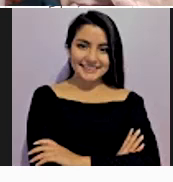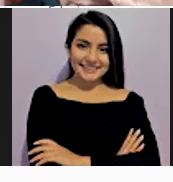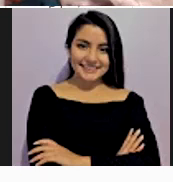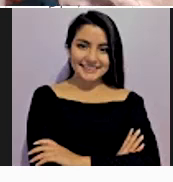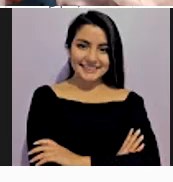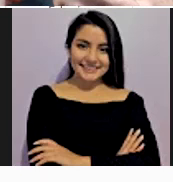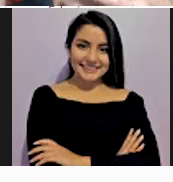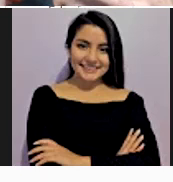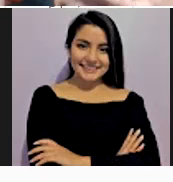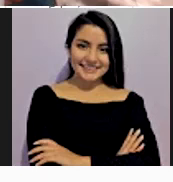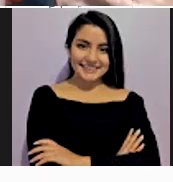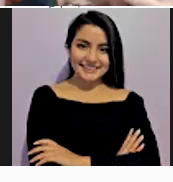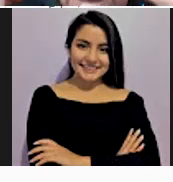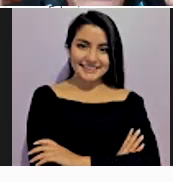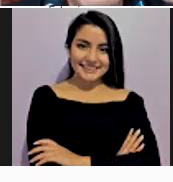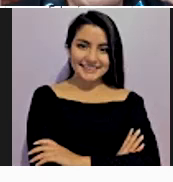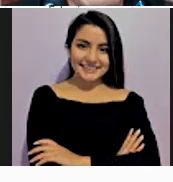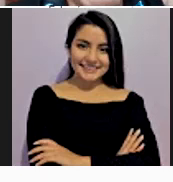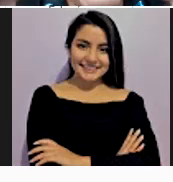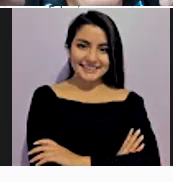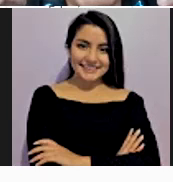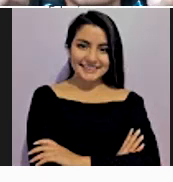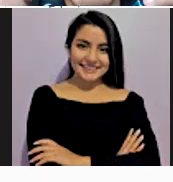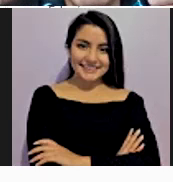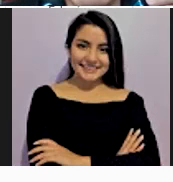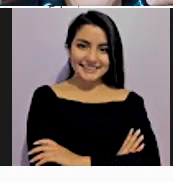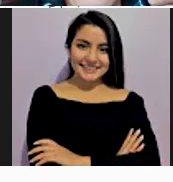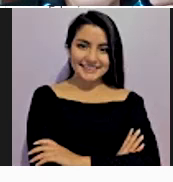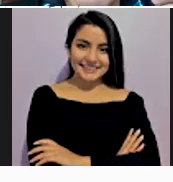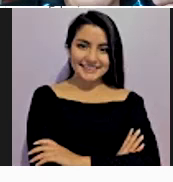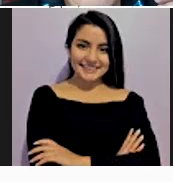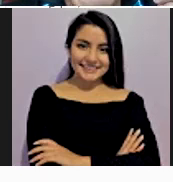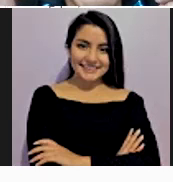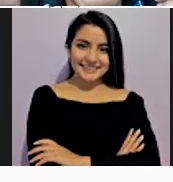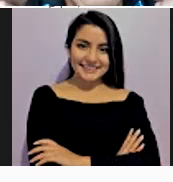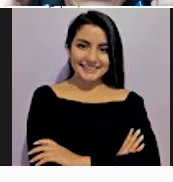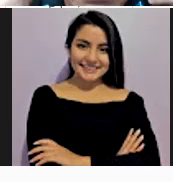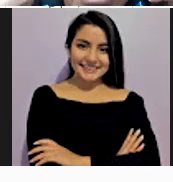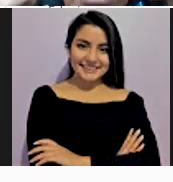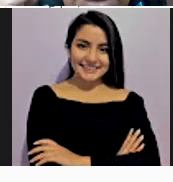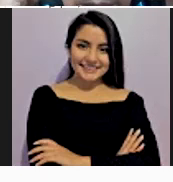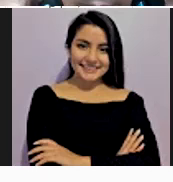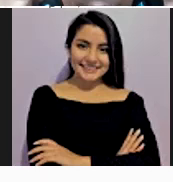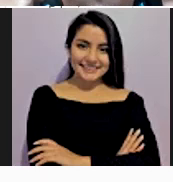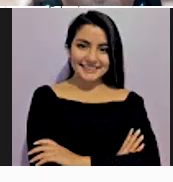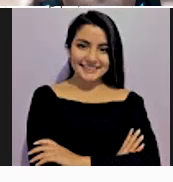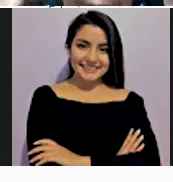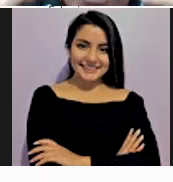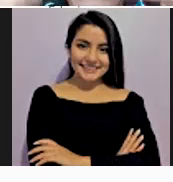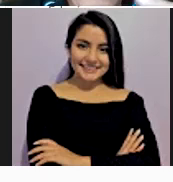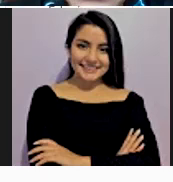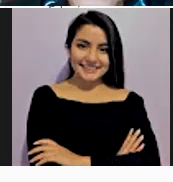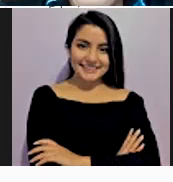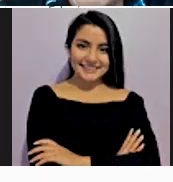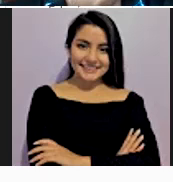Entonces, si dice tal punto, ¿qué tiene que hacer? Coger la coordenada, buscarse sus shapes, todas esas cosas, ¿no es cierto? Y de la